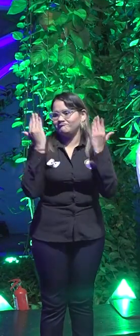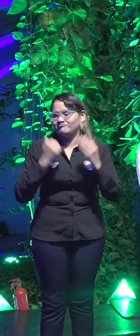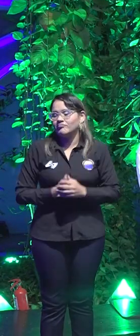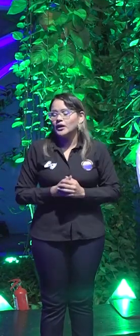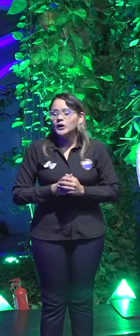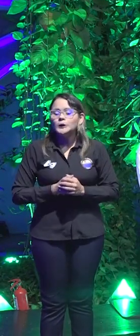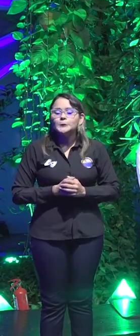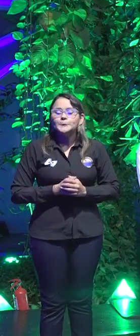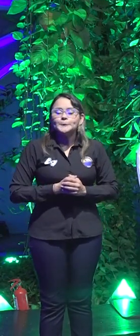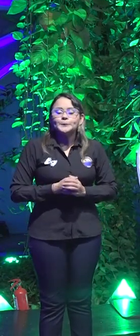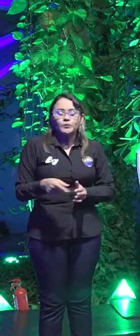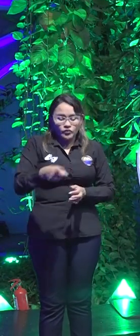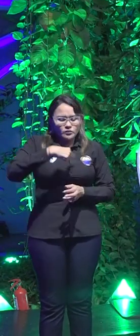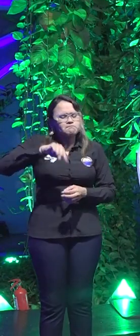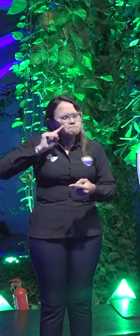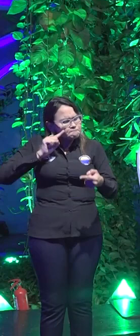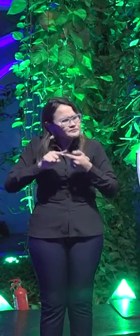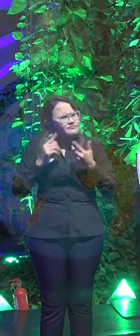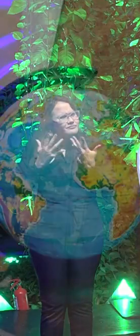para